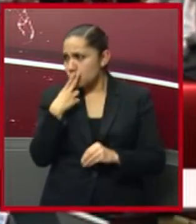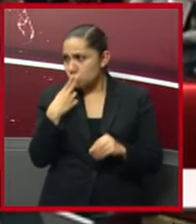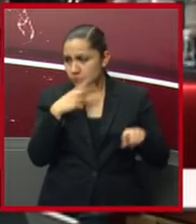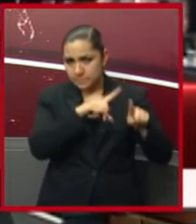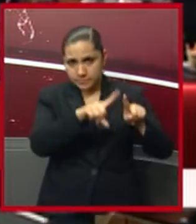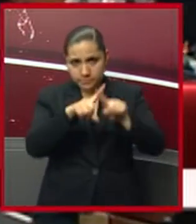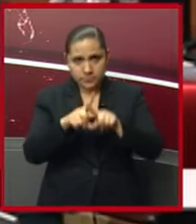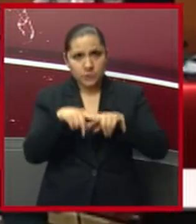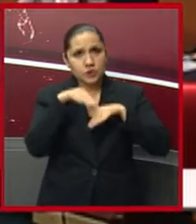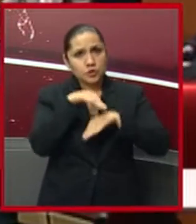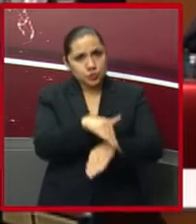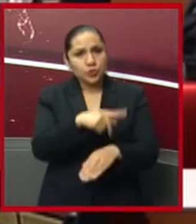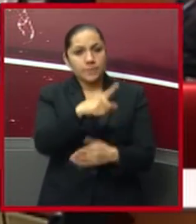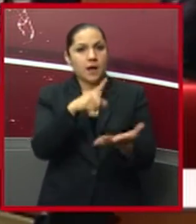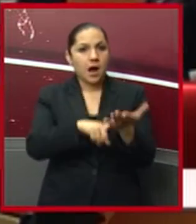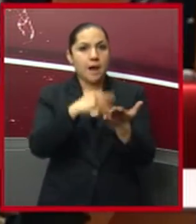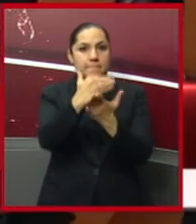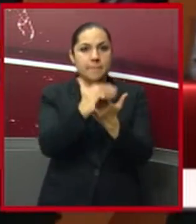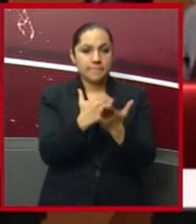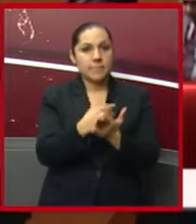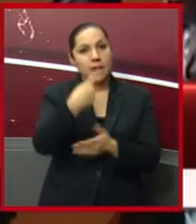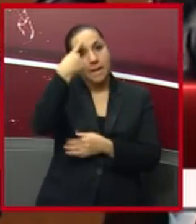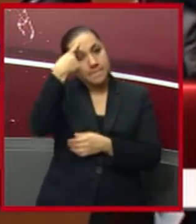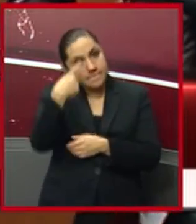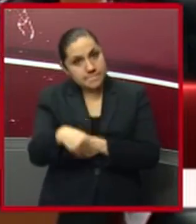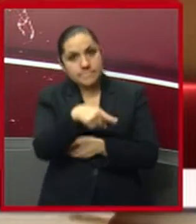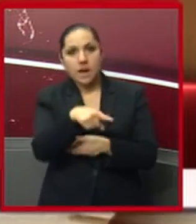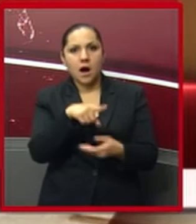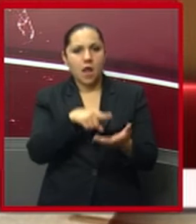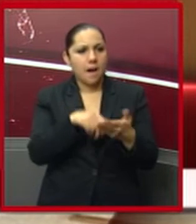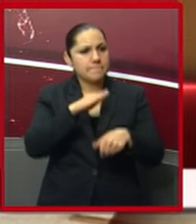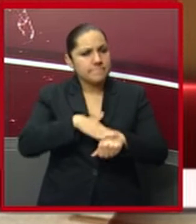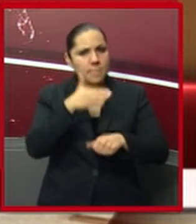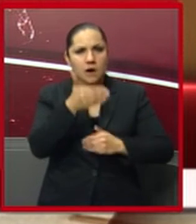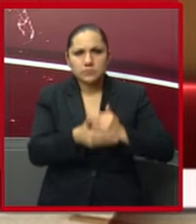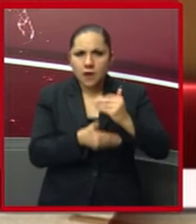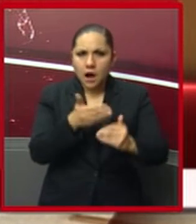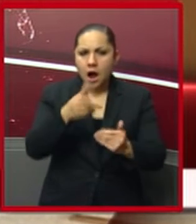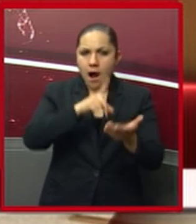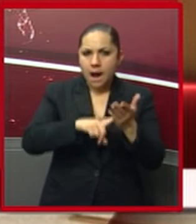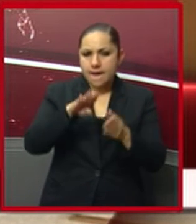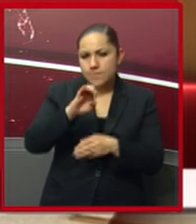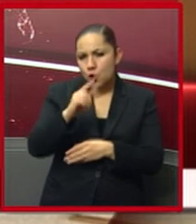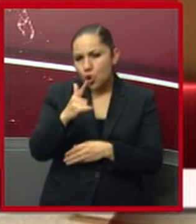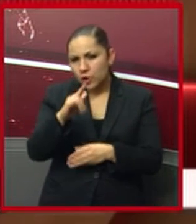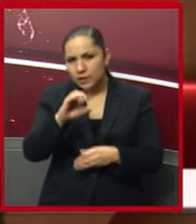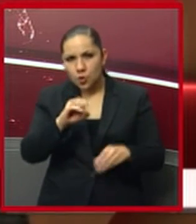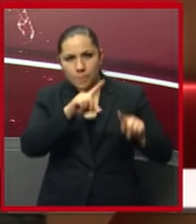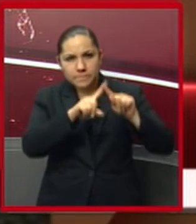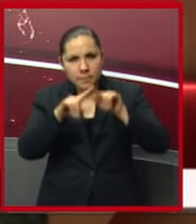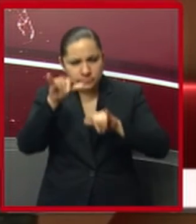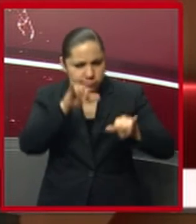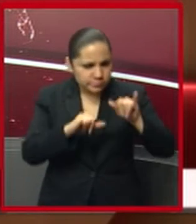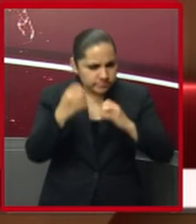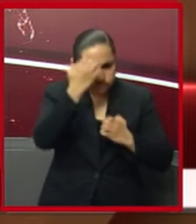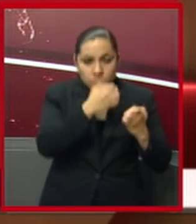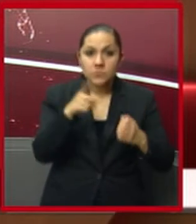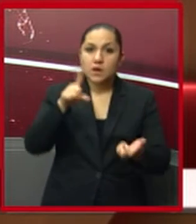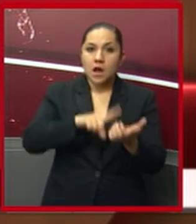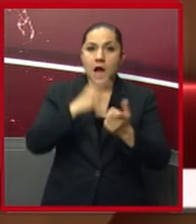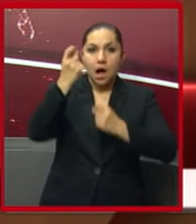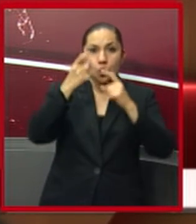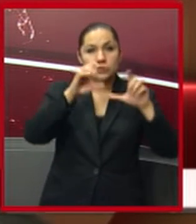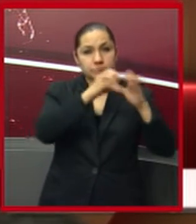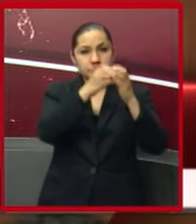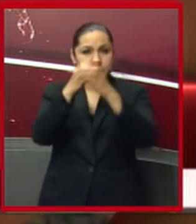de la cannabis sativa en pro del avance médico y biológico. Estas conclusiones, indicó, se derivan de las aportaciones hechas por las organizaciones